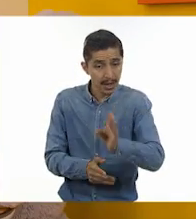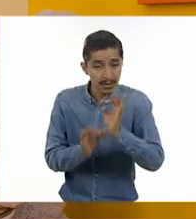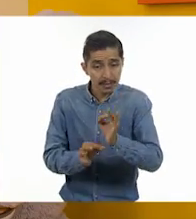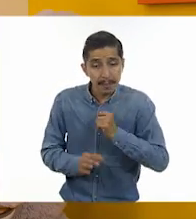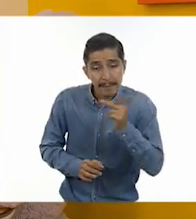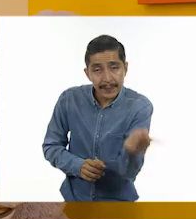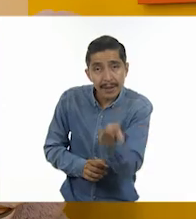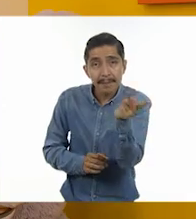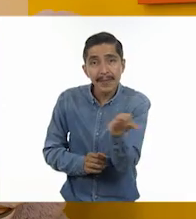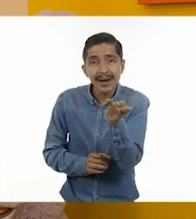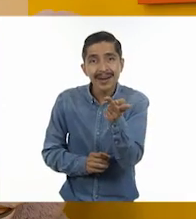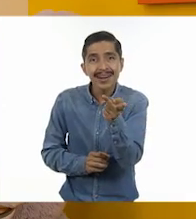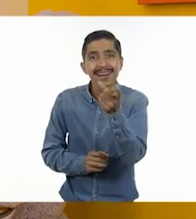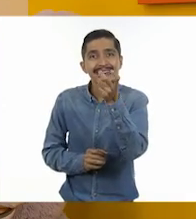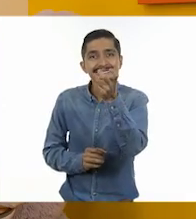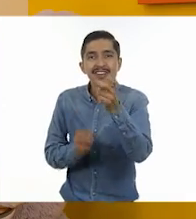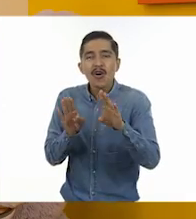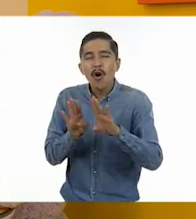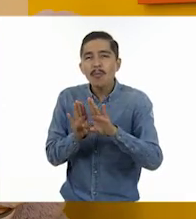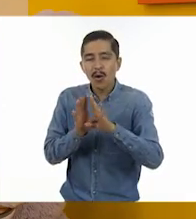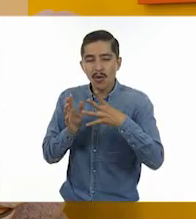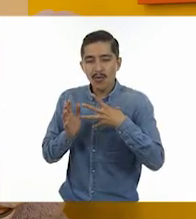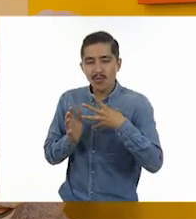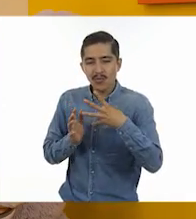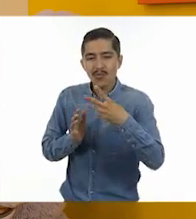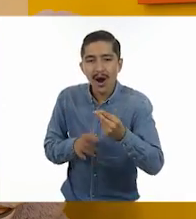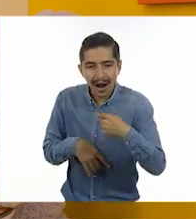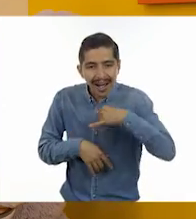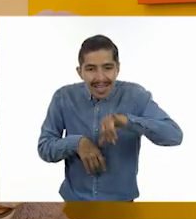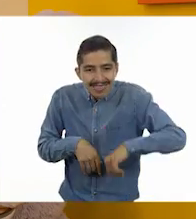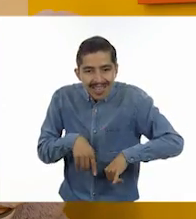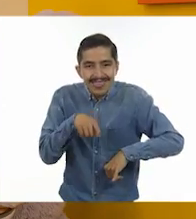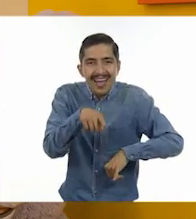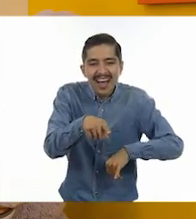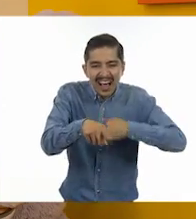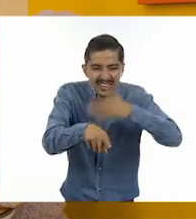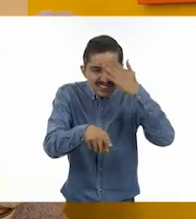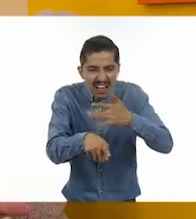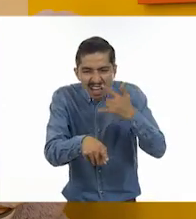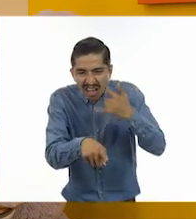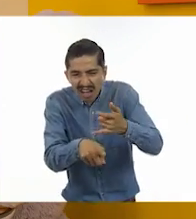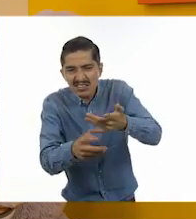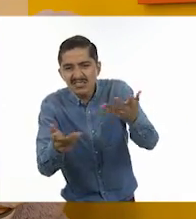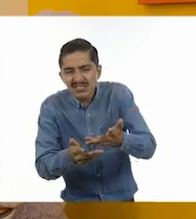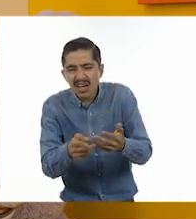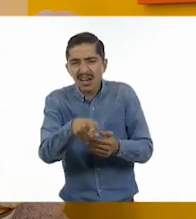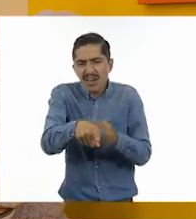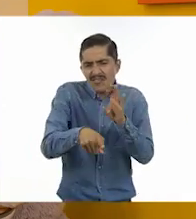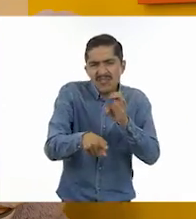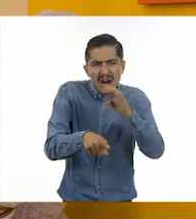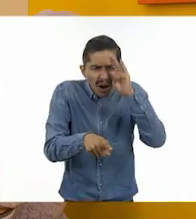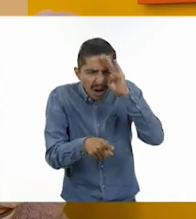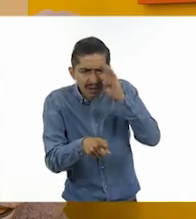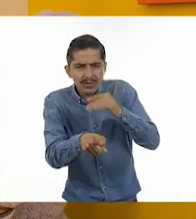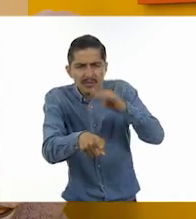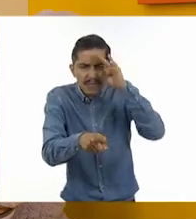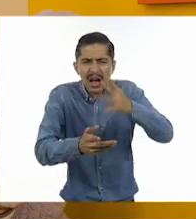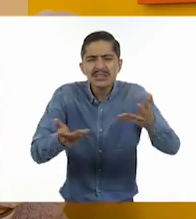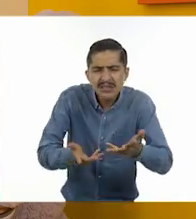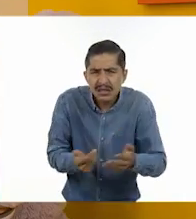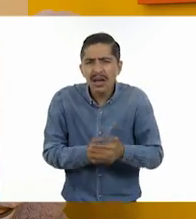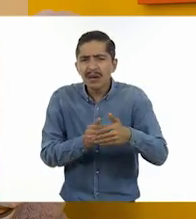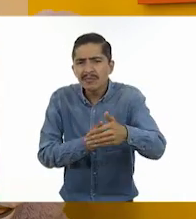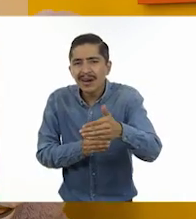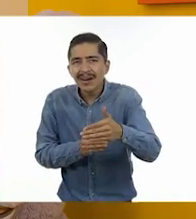esa manera le transmitimos que nos interesa conocer qué hace, qué está pensando, qué piensa hacer y